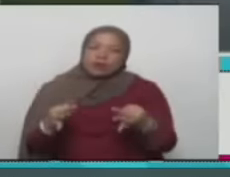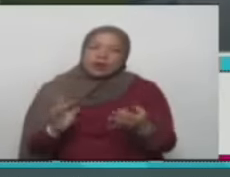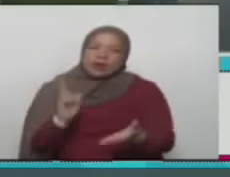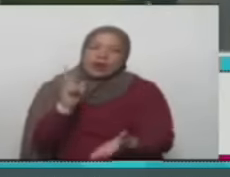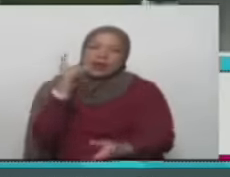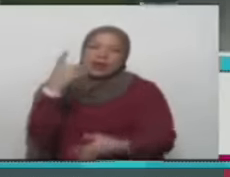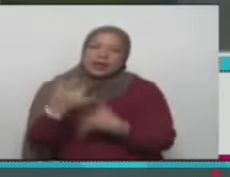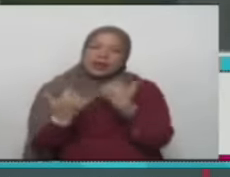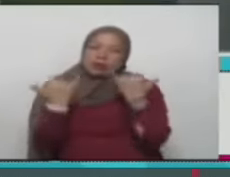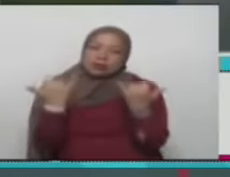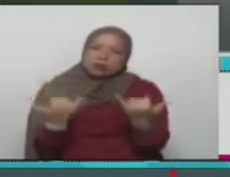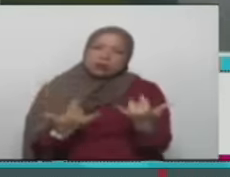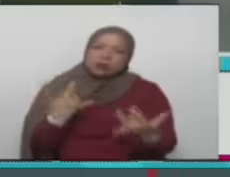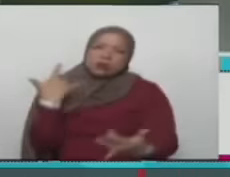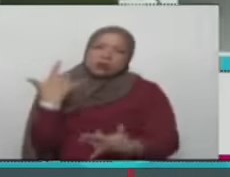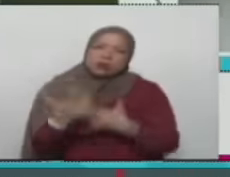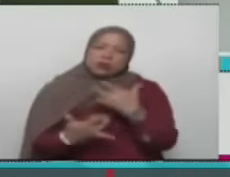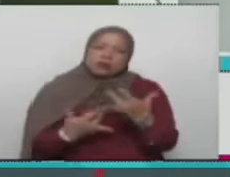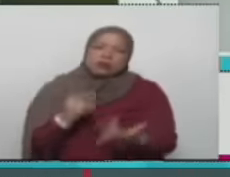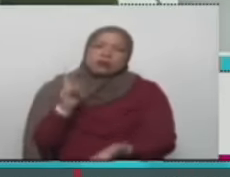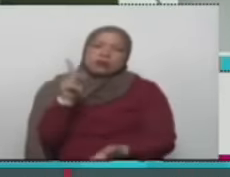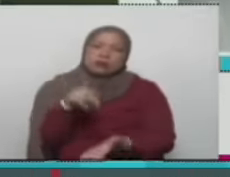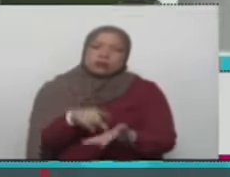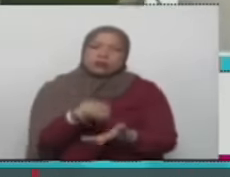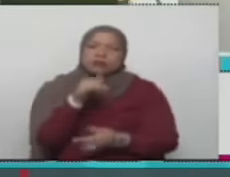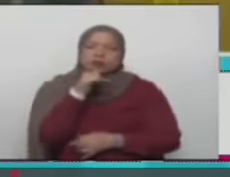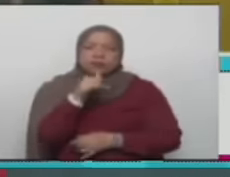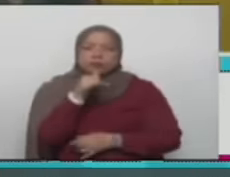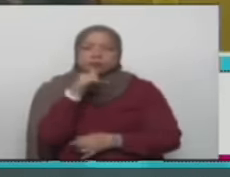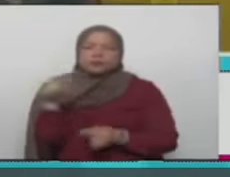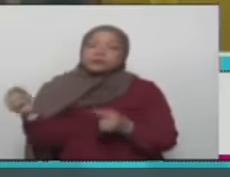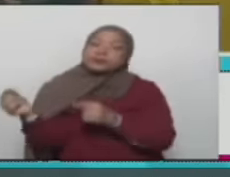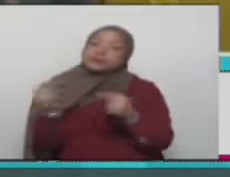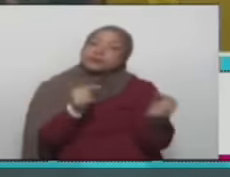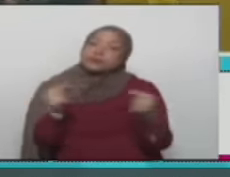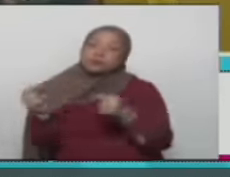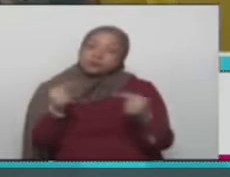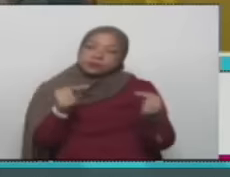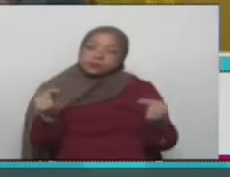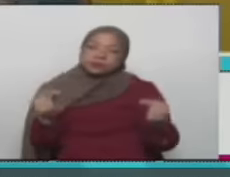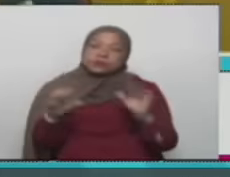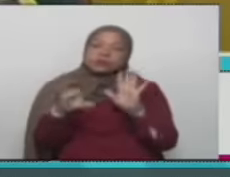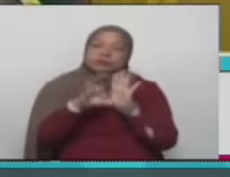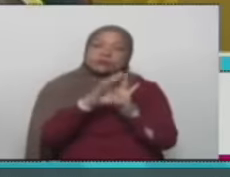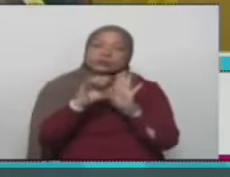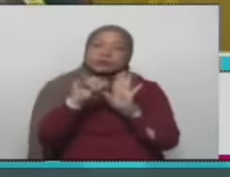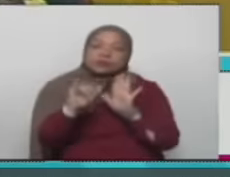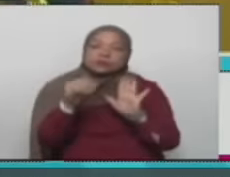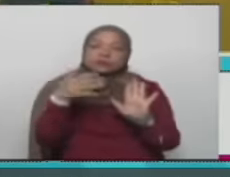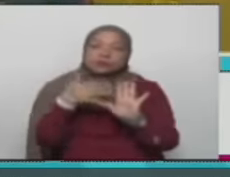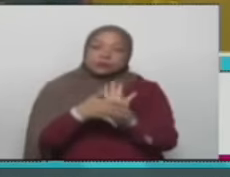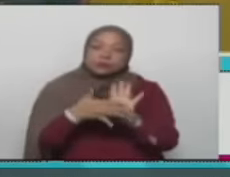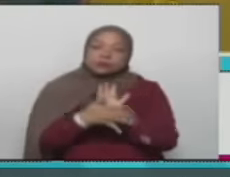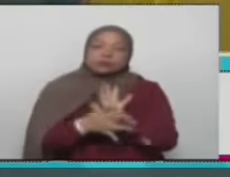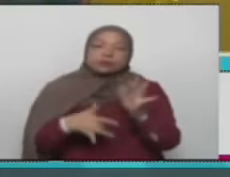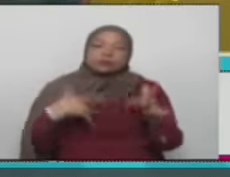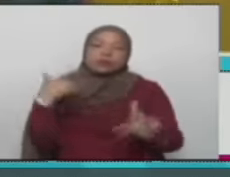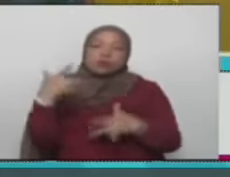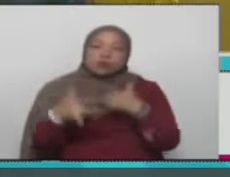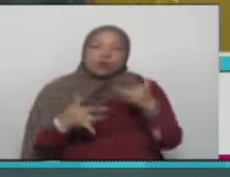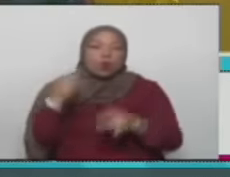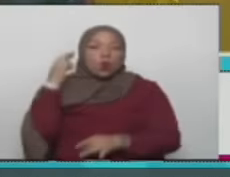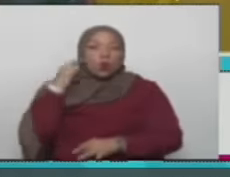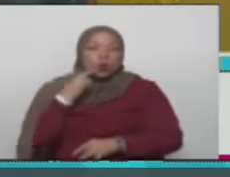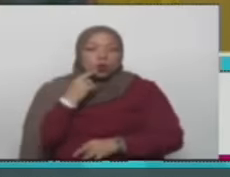pasamos al debate constituyente. En el debate constituyente se aprobó el esquema bolivariano